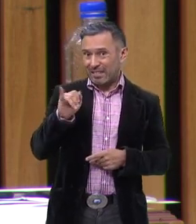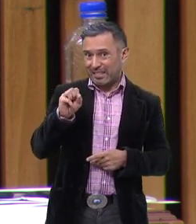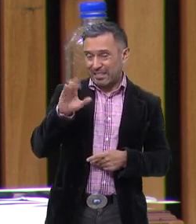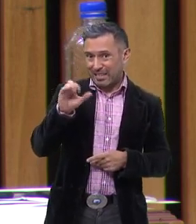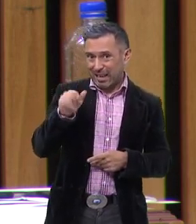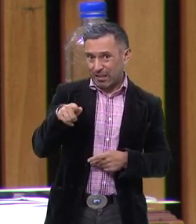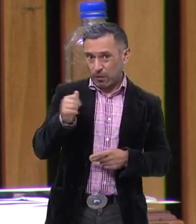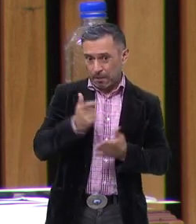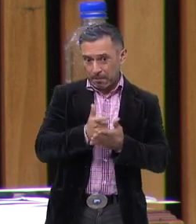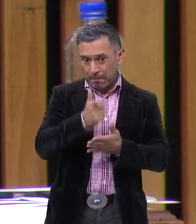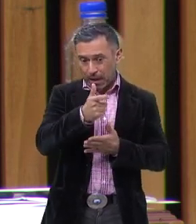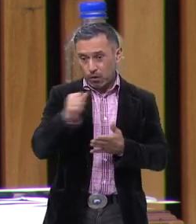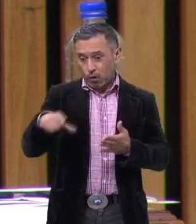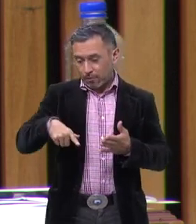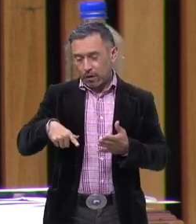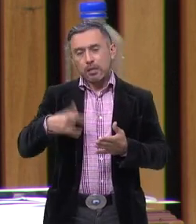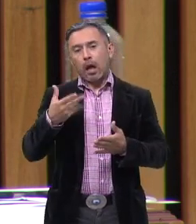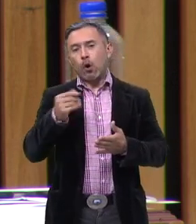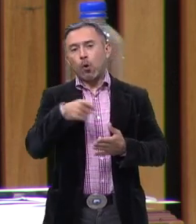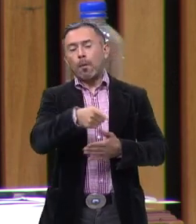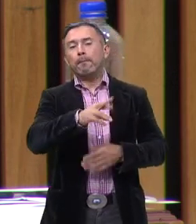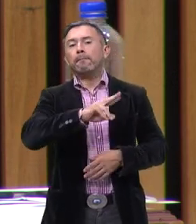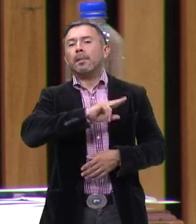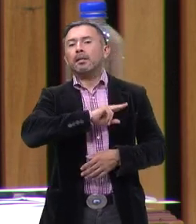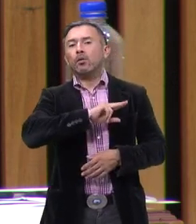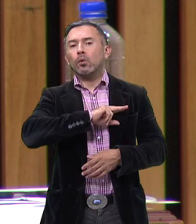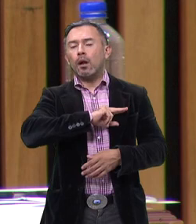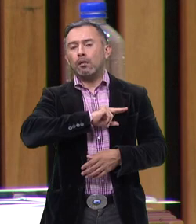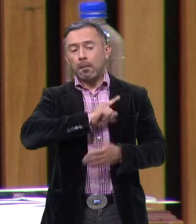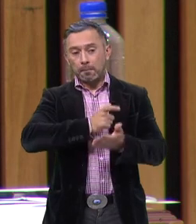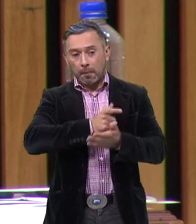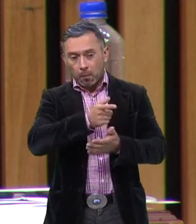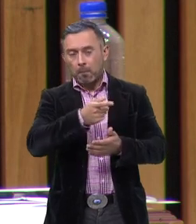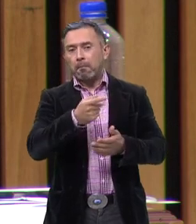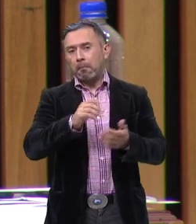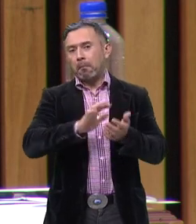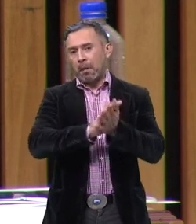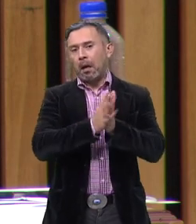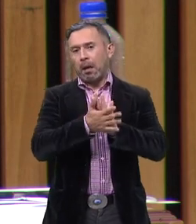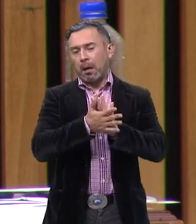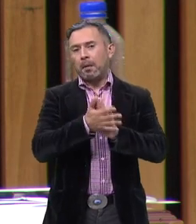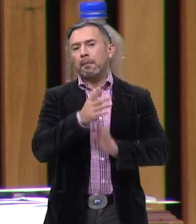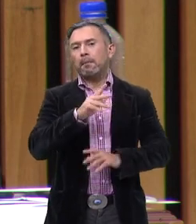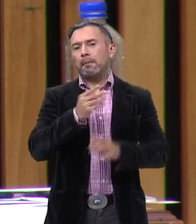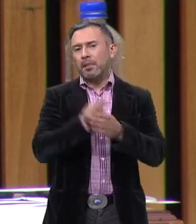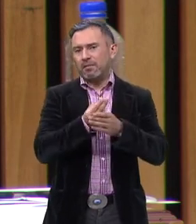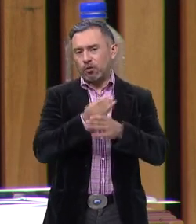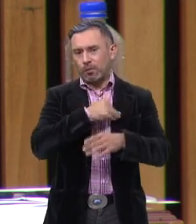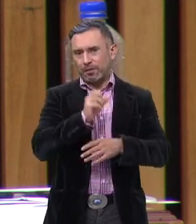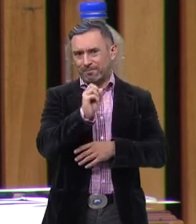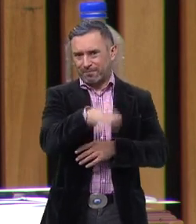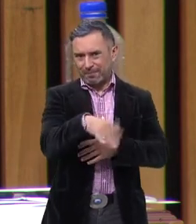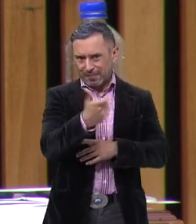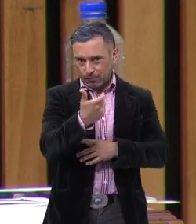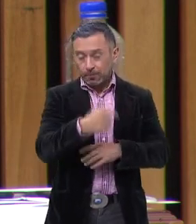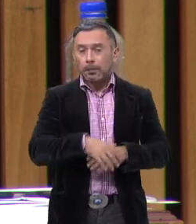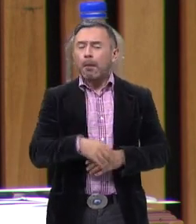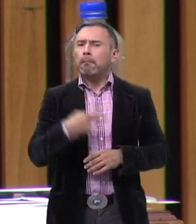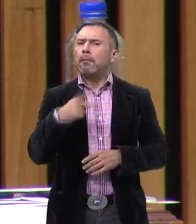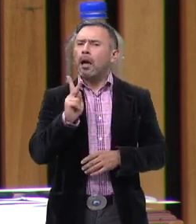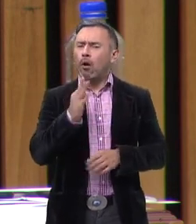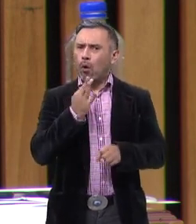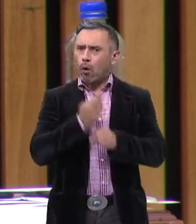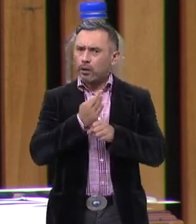ser público es un pago en particular y se vuelve privado pero en este caso pues lo que estamos viendo Es